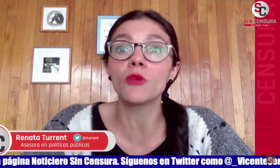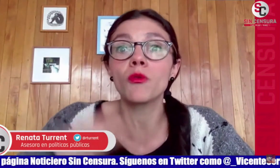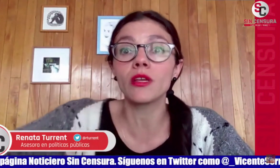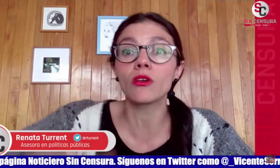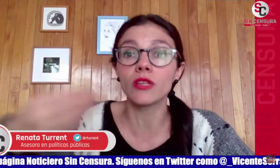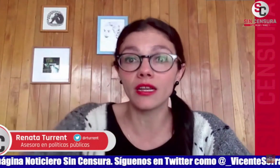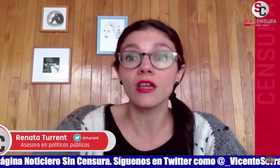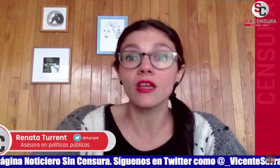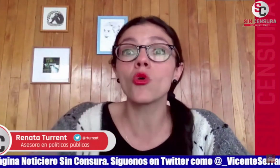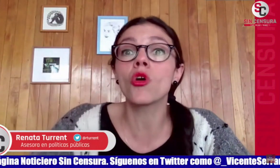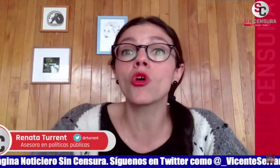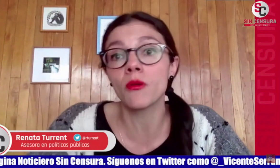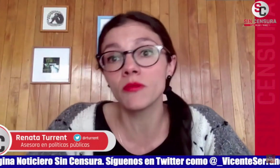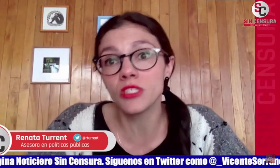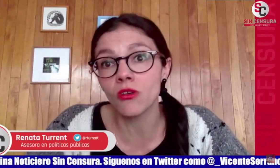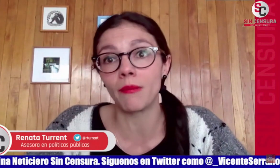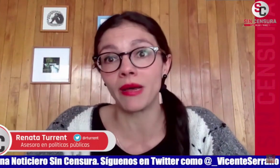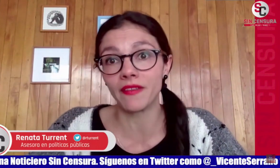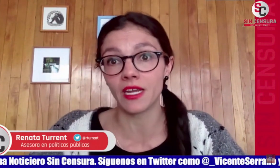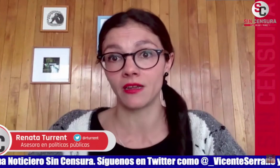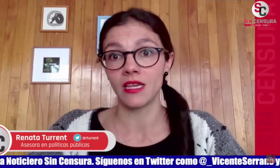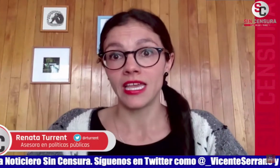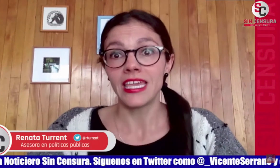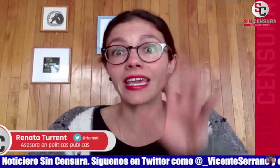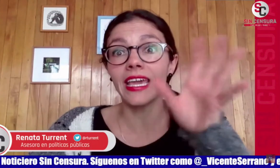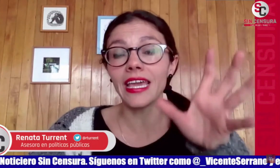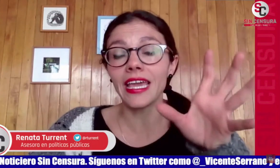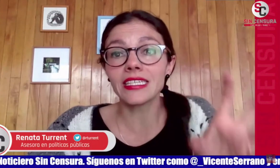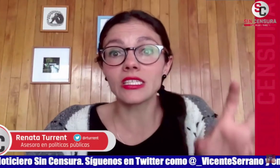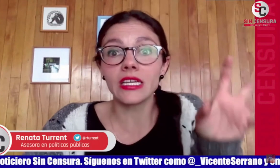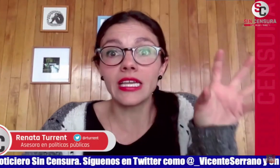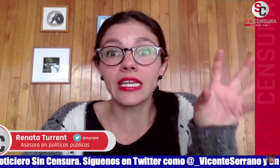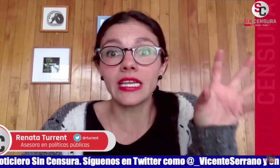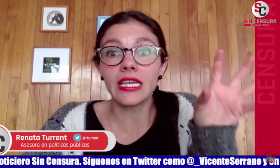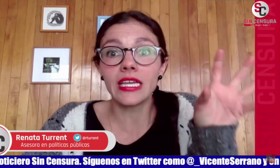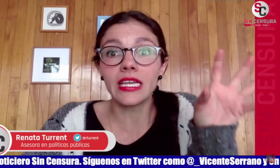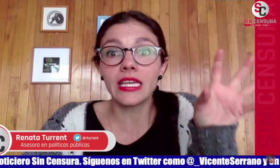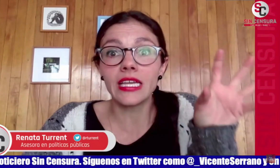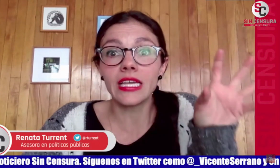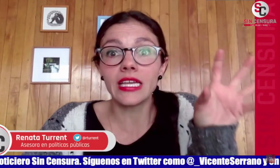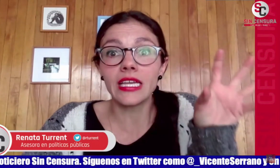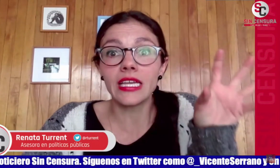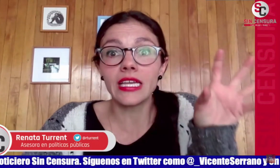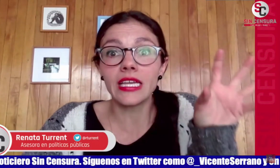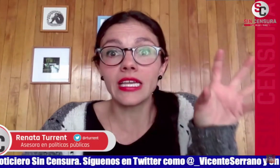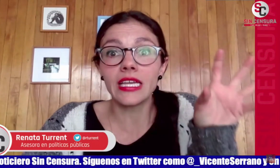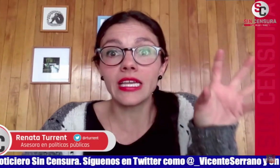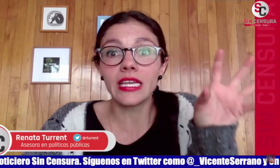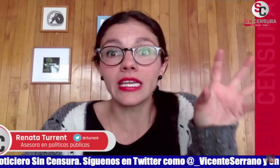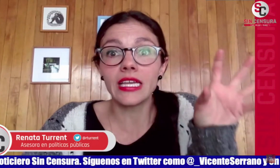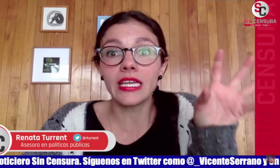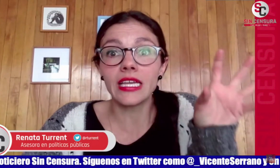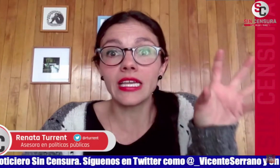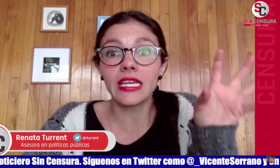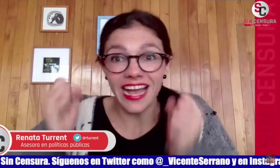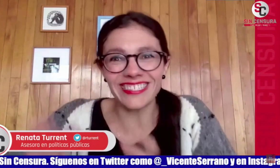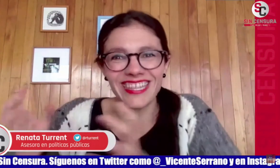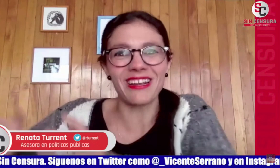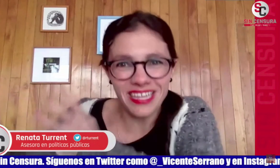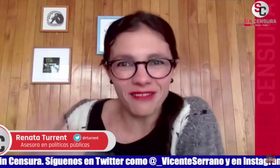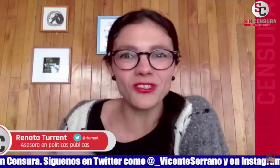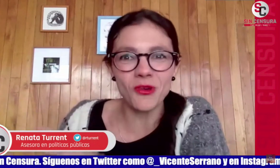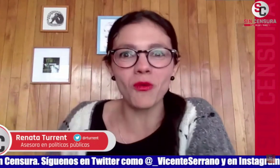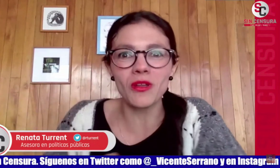servidor público tiene un compromiso con la patria. Y que este modelo neoliberal de mercantilizar todo hasta